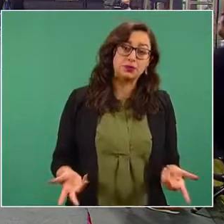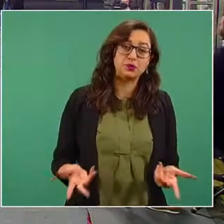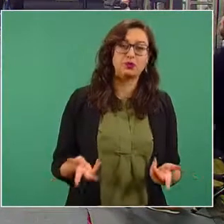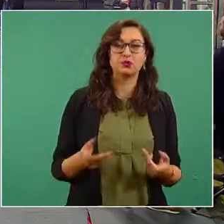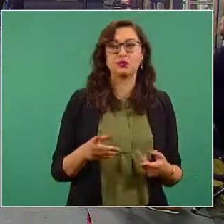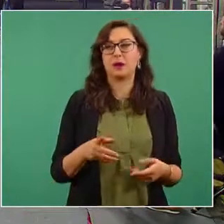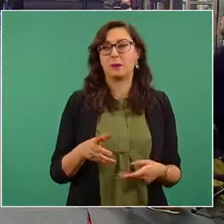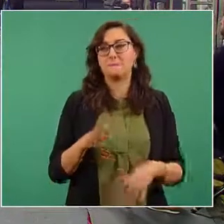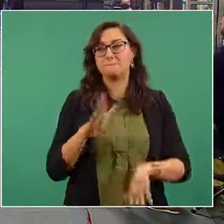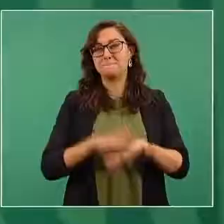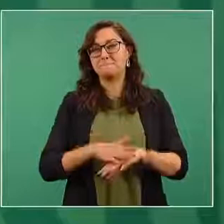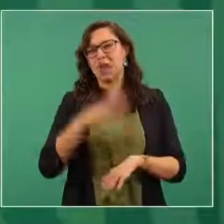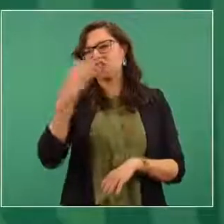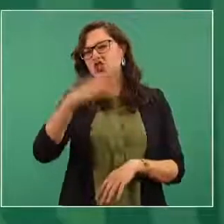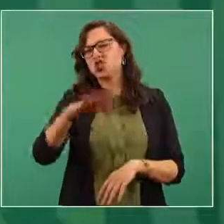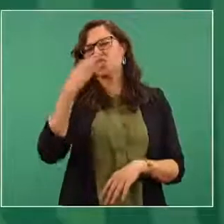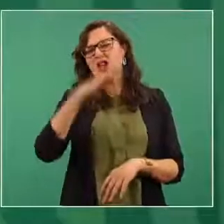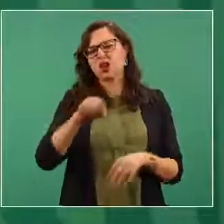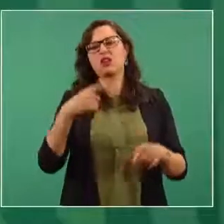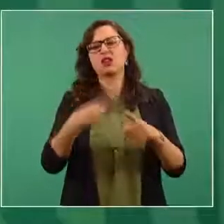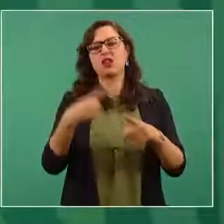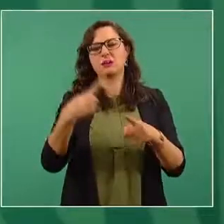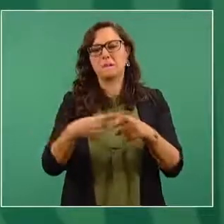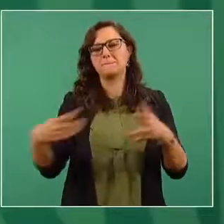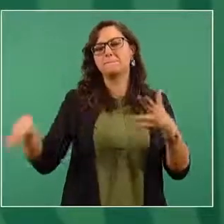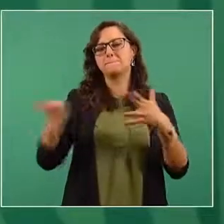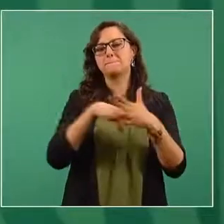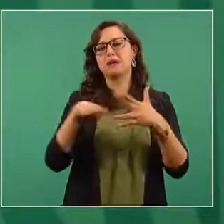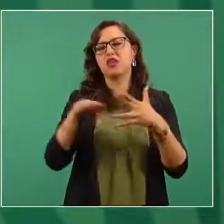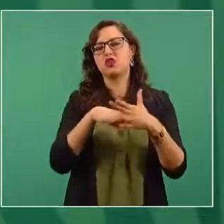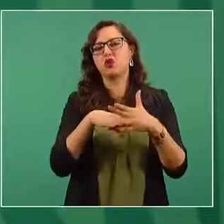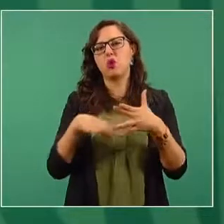son sectores de clase media y arriba,